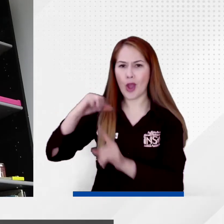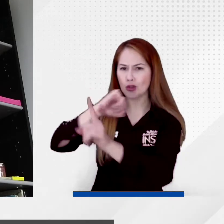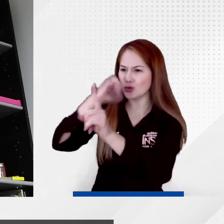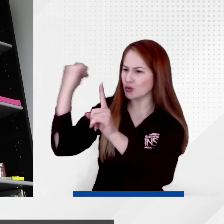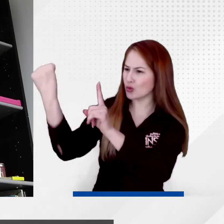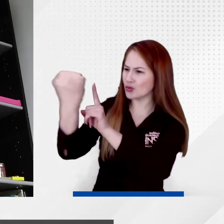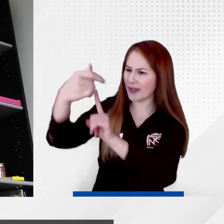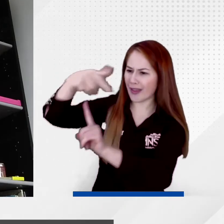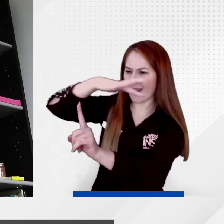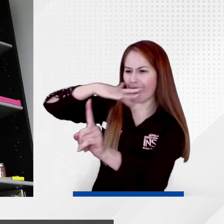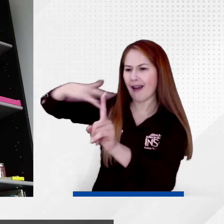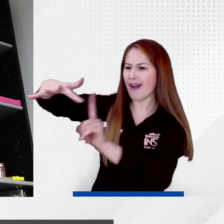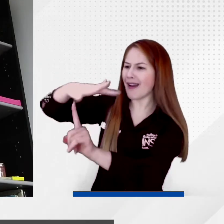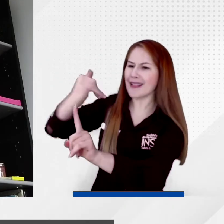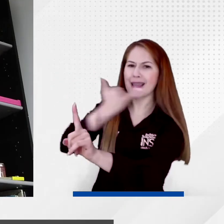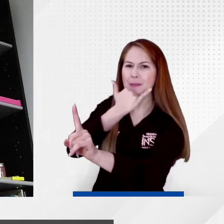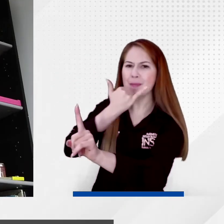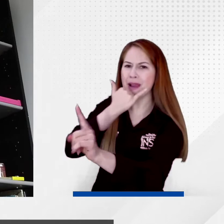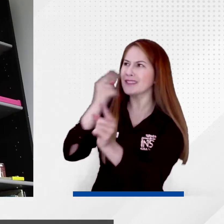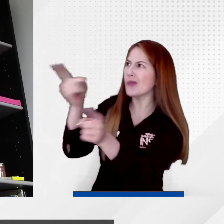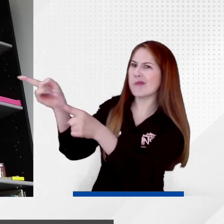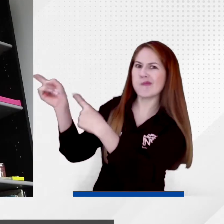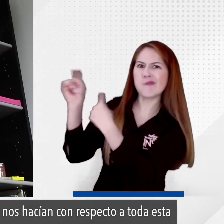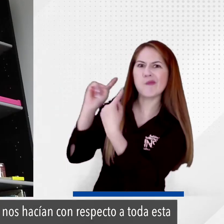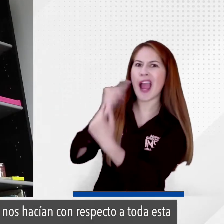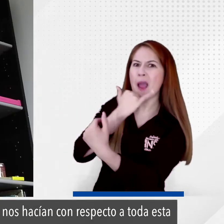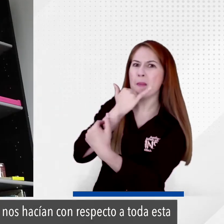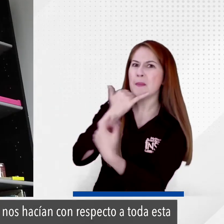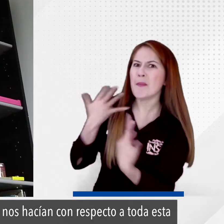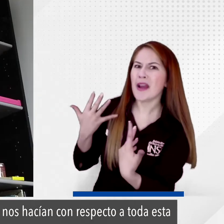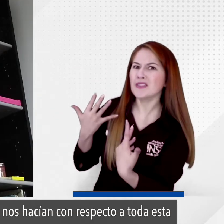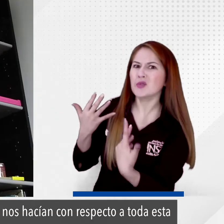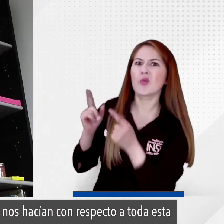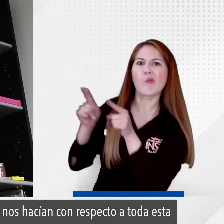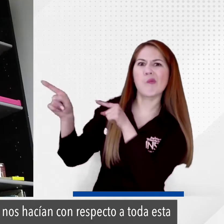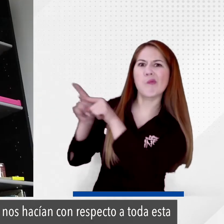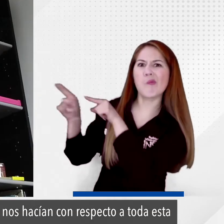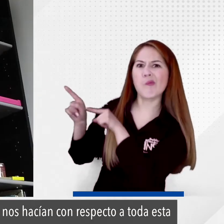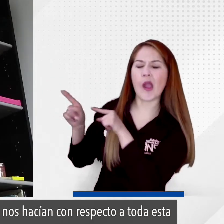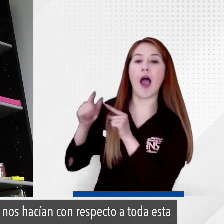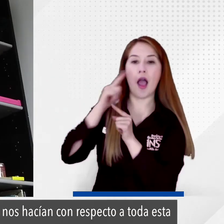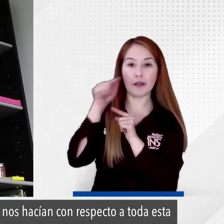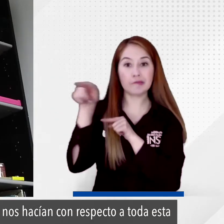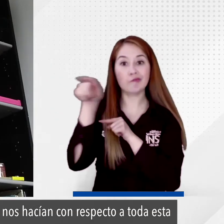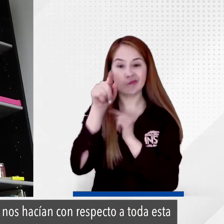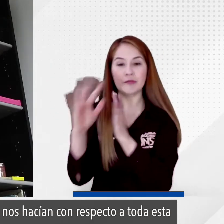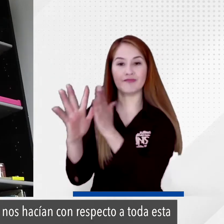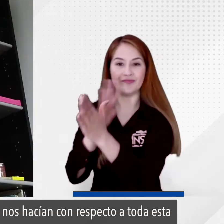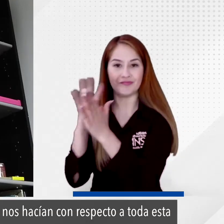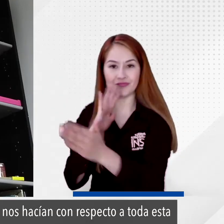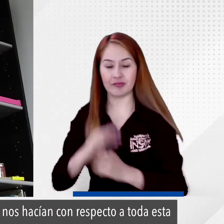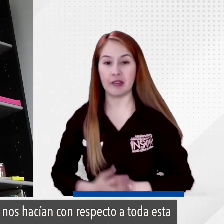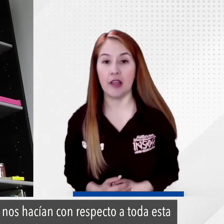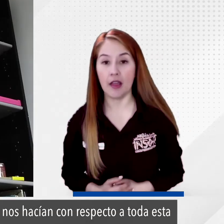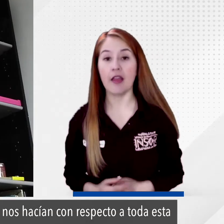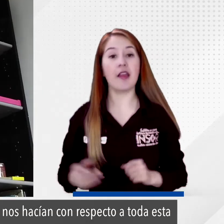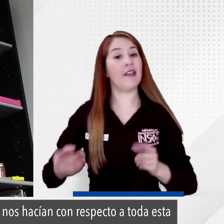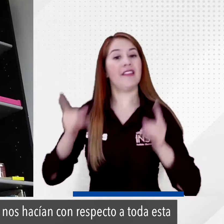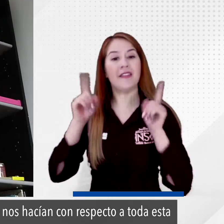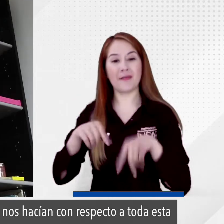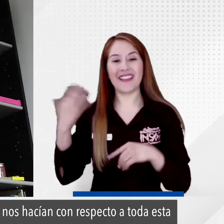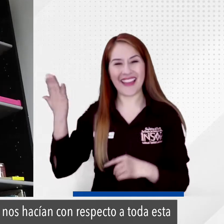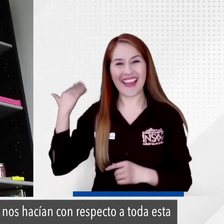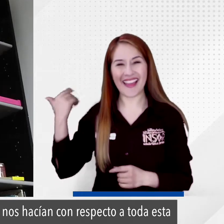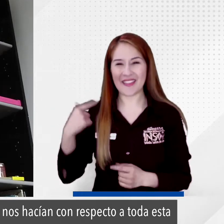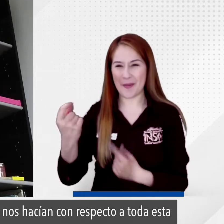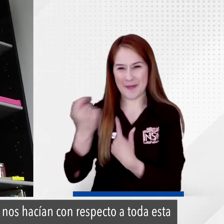entendernos como sociedad, como sujetos de derechos, ¿sí? Una de las preguntas que en algún momento nos hacían con respecto